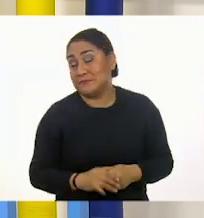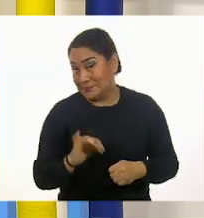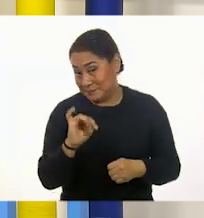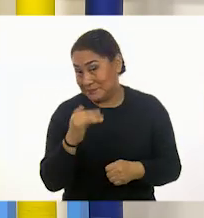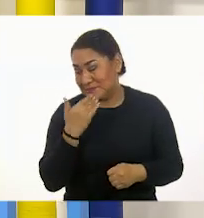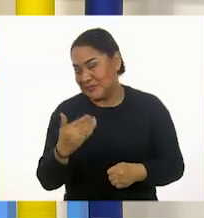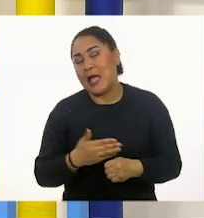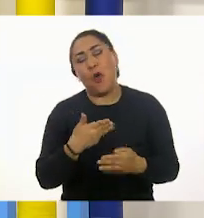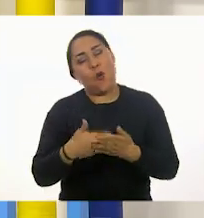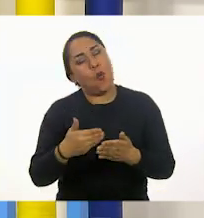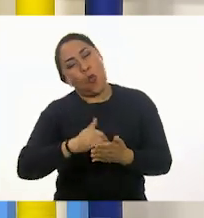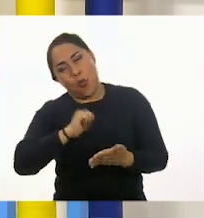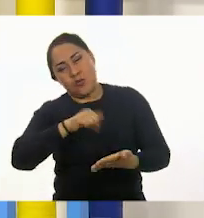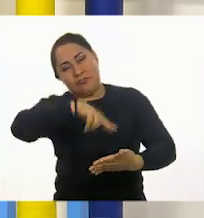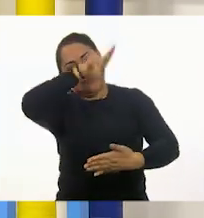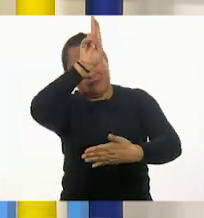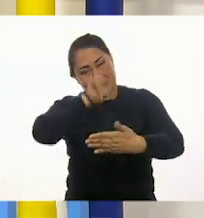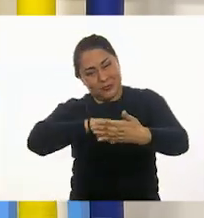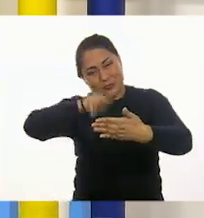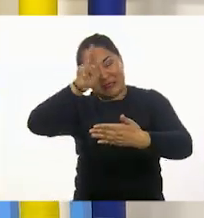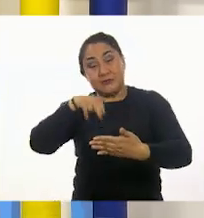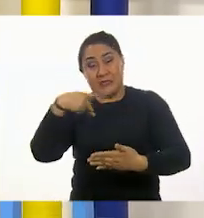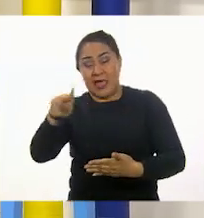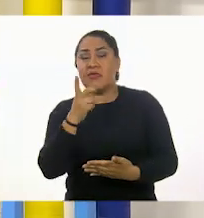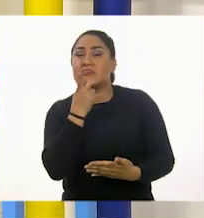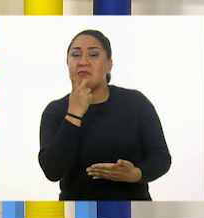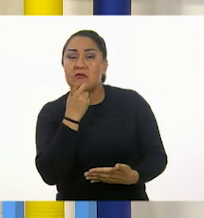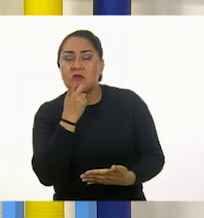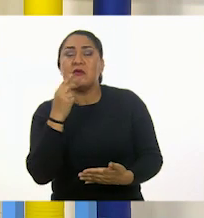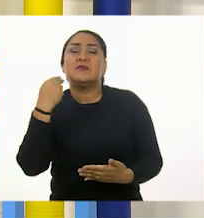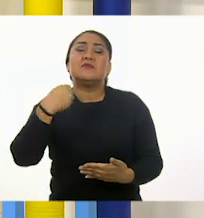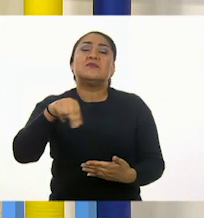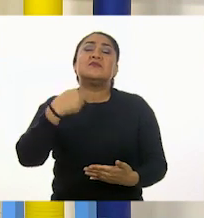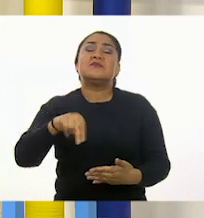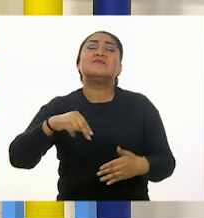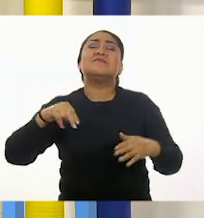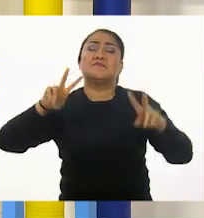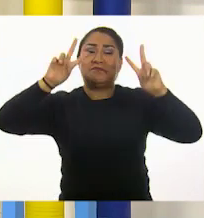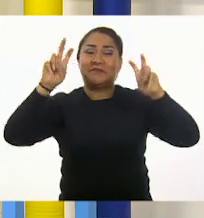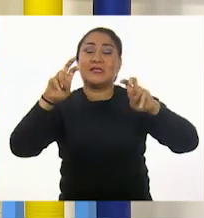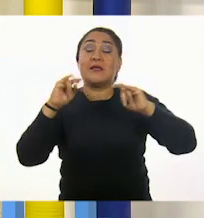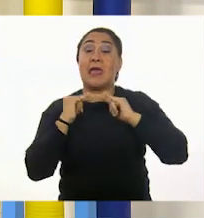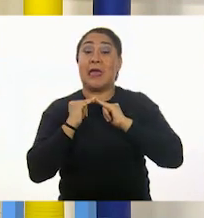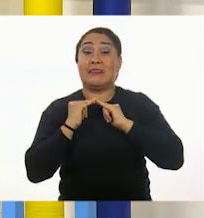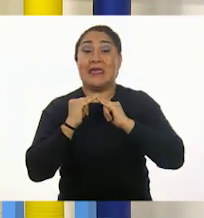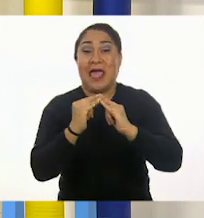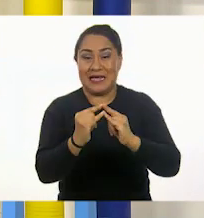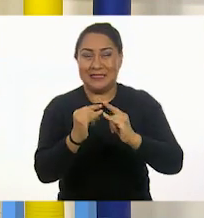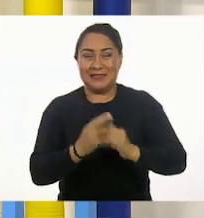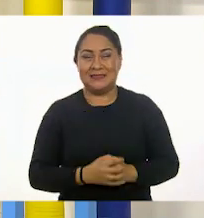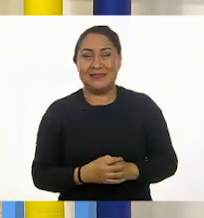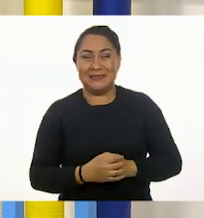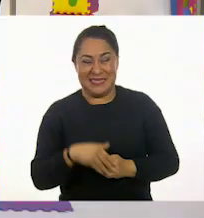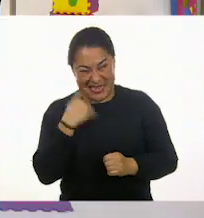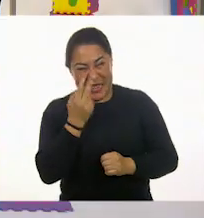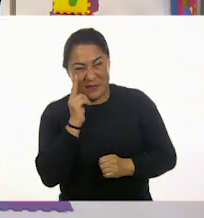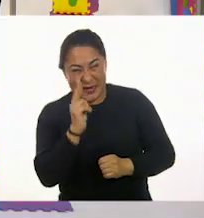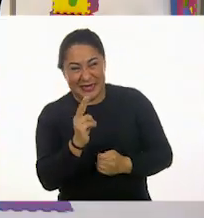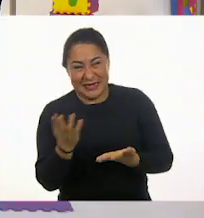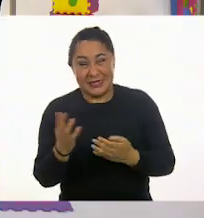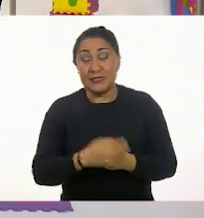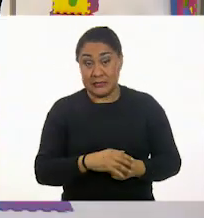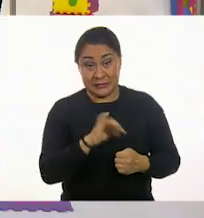a ver un mural igualmente de Diego Rivera llamada El Tianguis. ¿Te parece que lo veamos? Vamos a